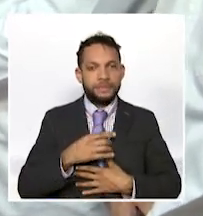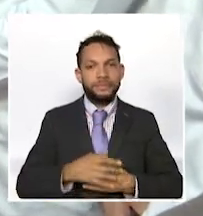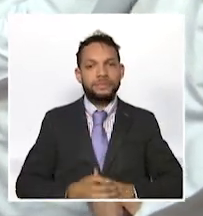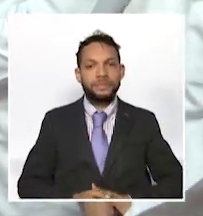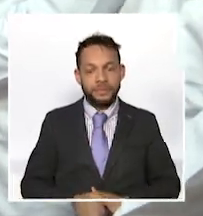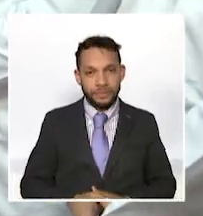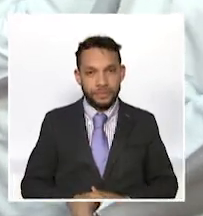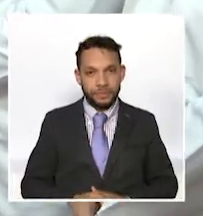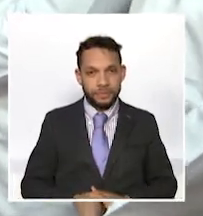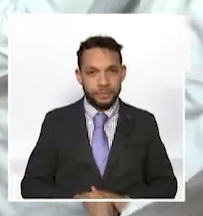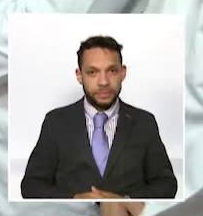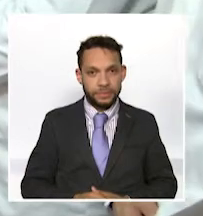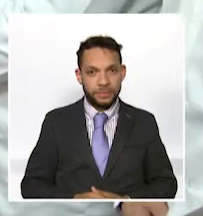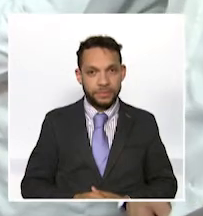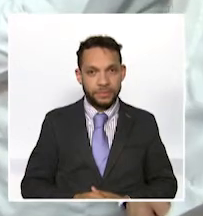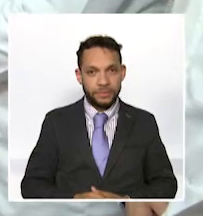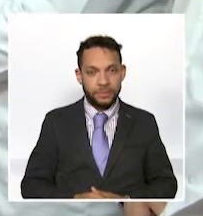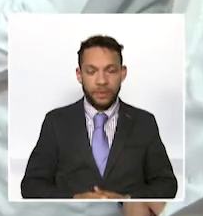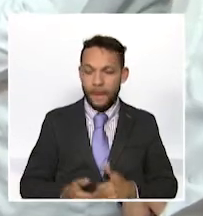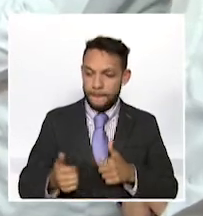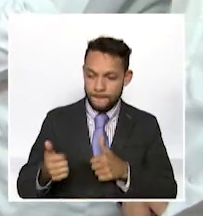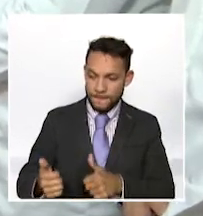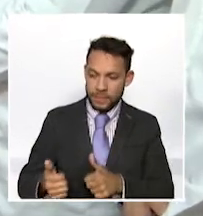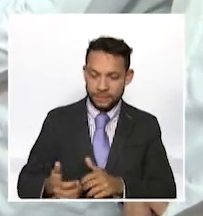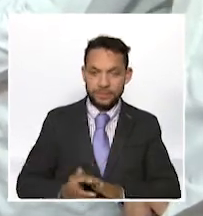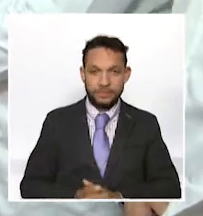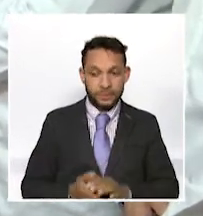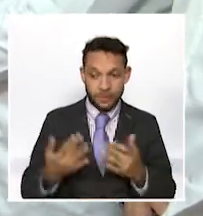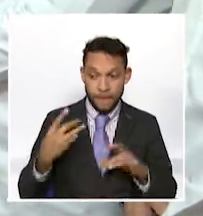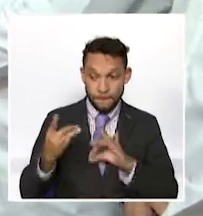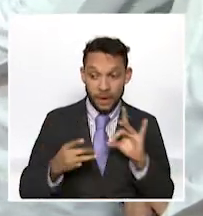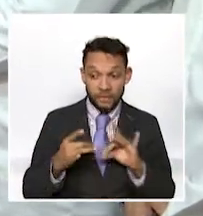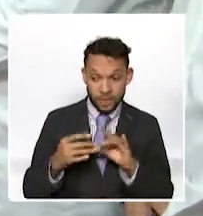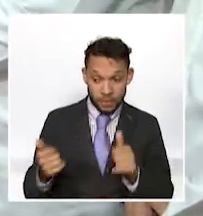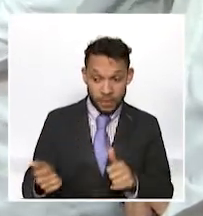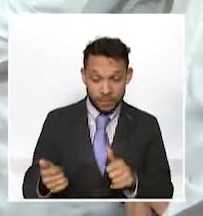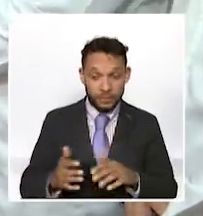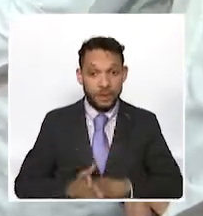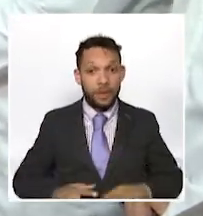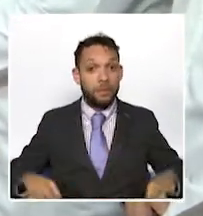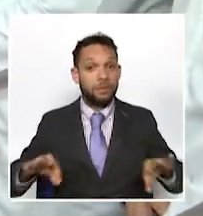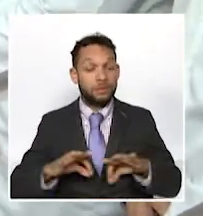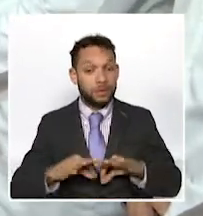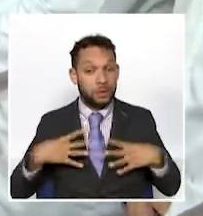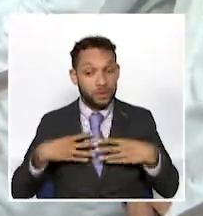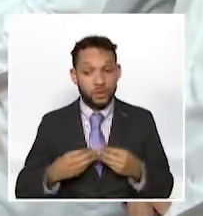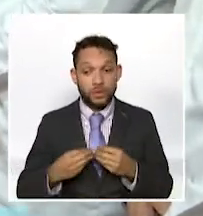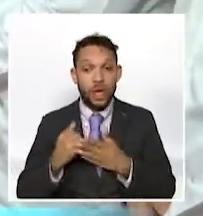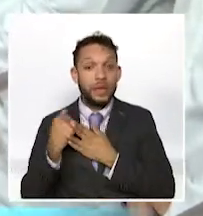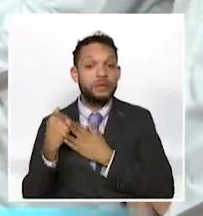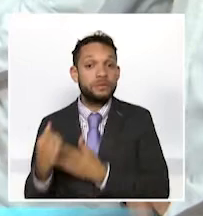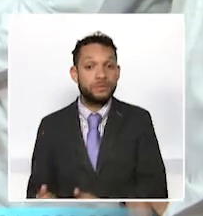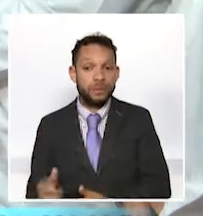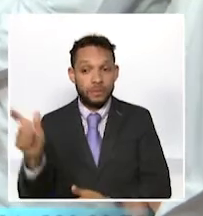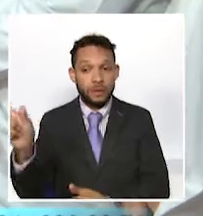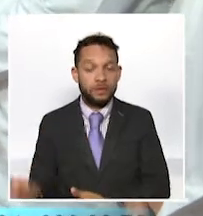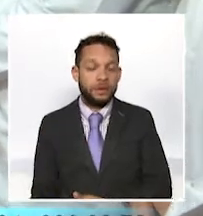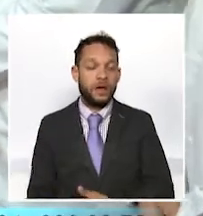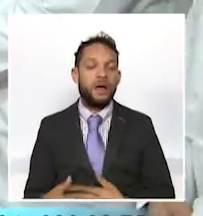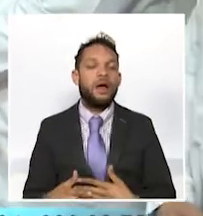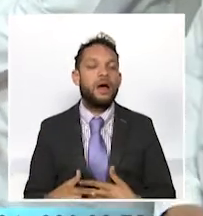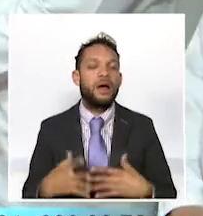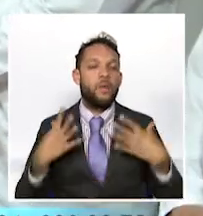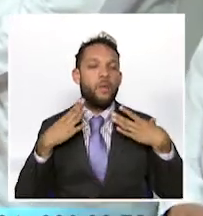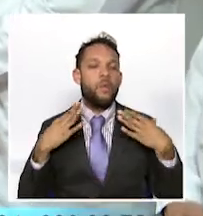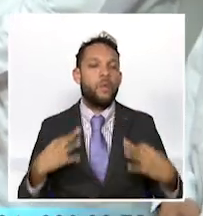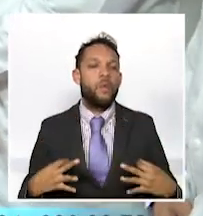Excelente. Muy bien. Perfecto. Y básicamente ahí lo que hemos logrado es liberar esos estados de luxación o